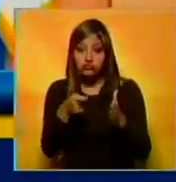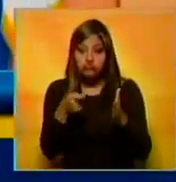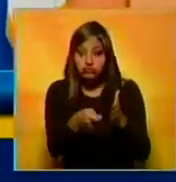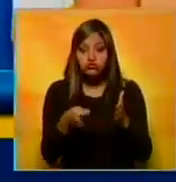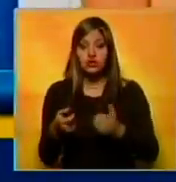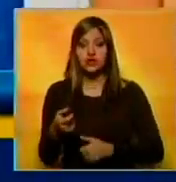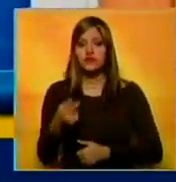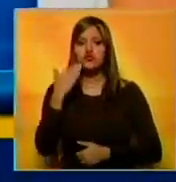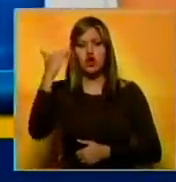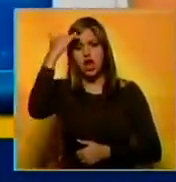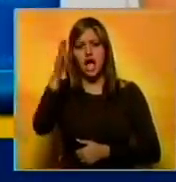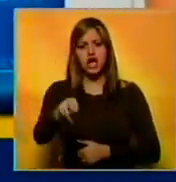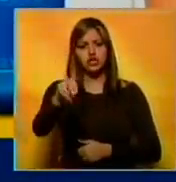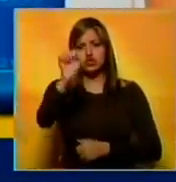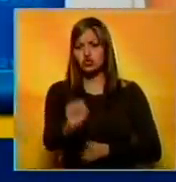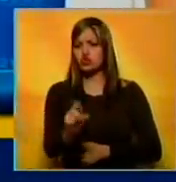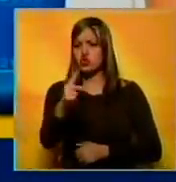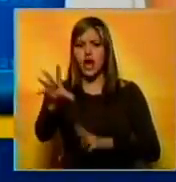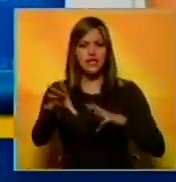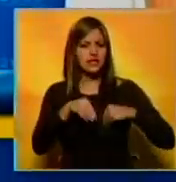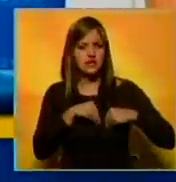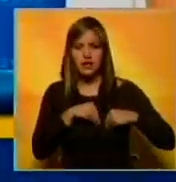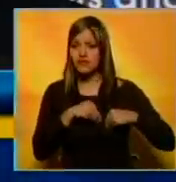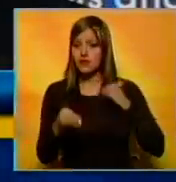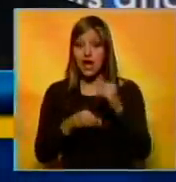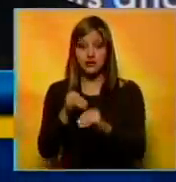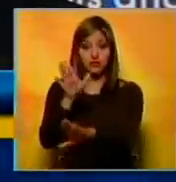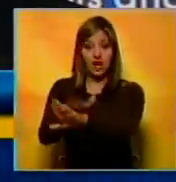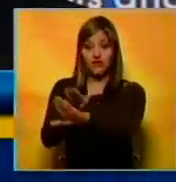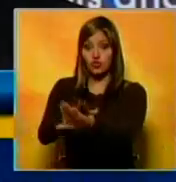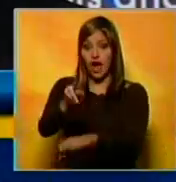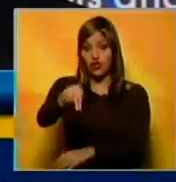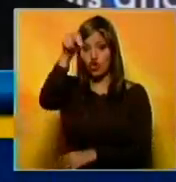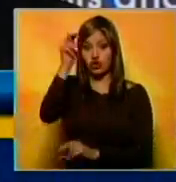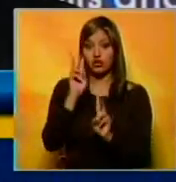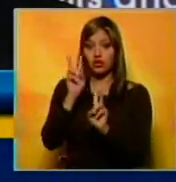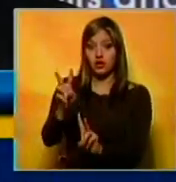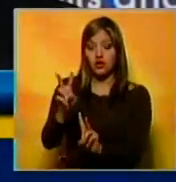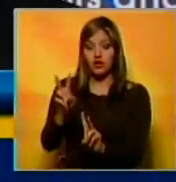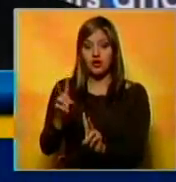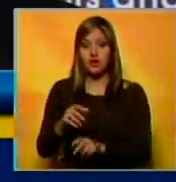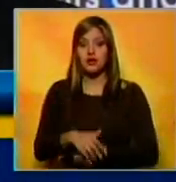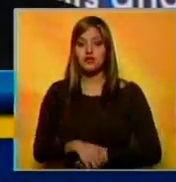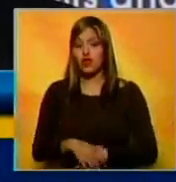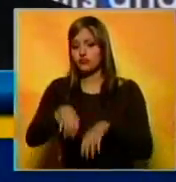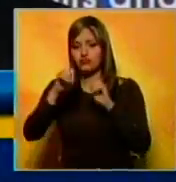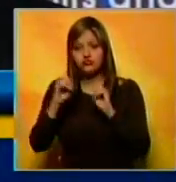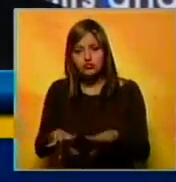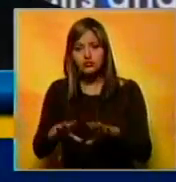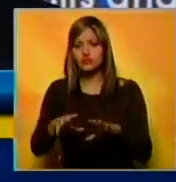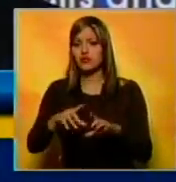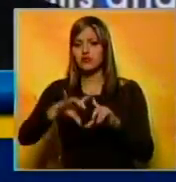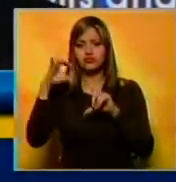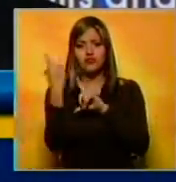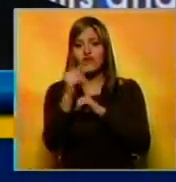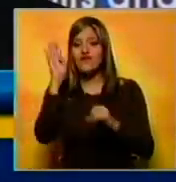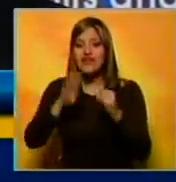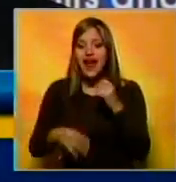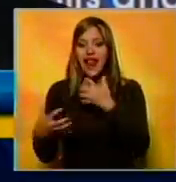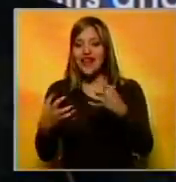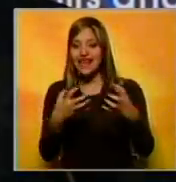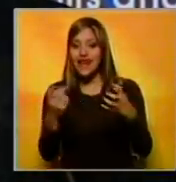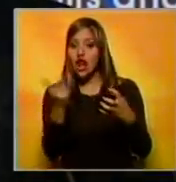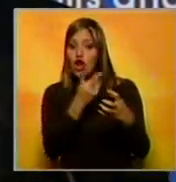Corea del Sur se negó a aceptar la declaración que realizó su vecino del norte, en la que abandonaba el armisticio firmado al final de la guerra